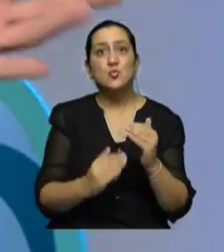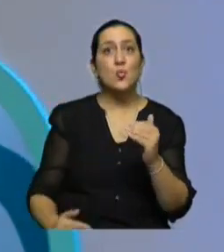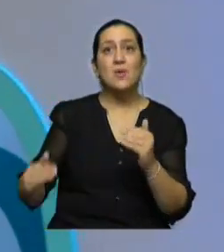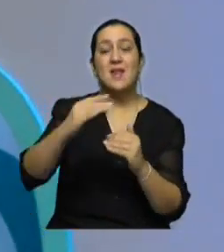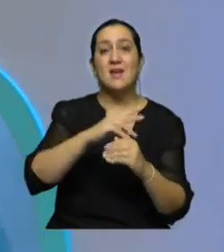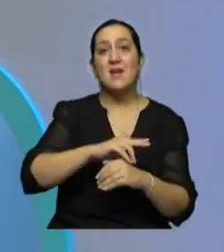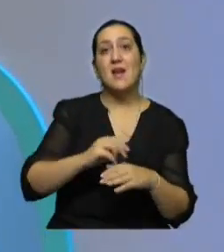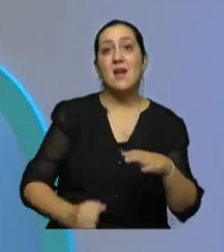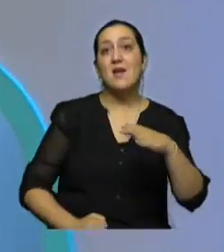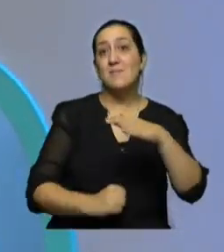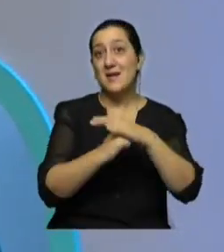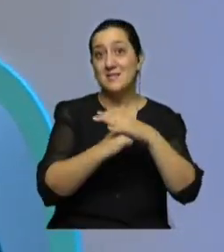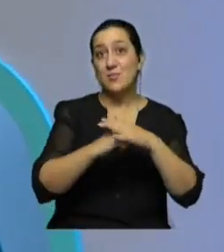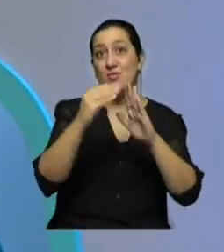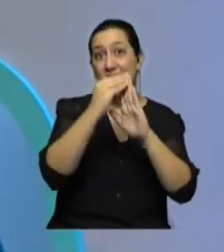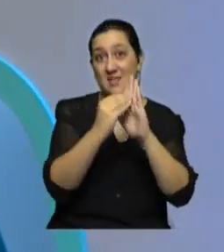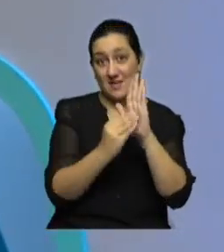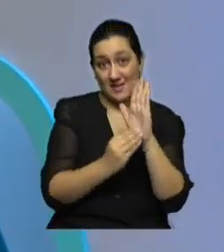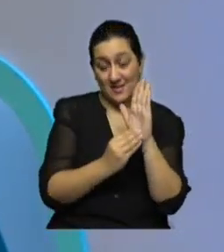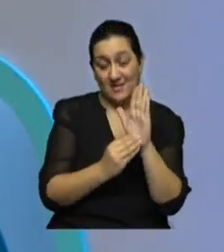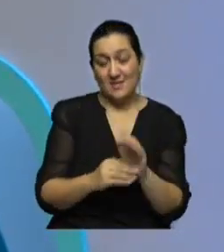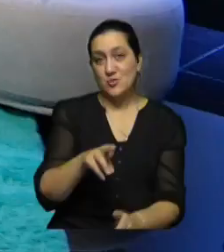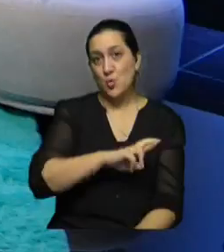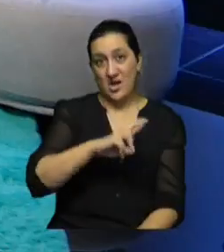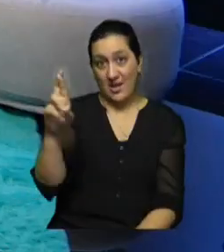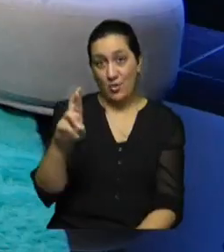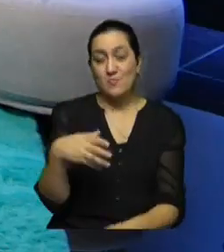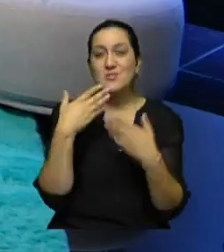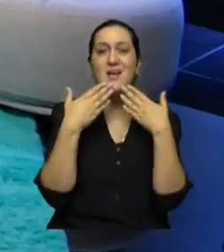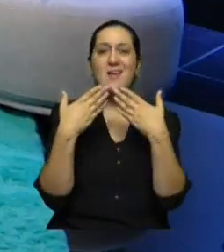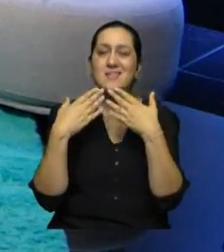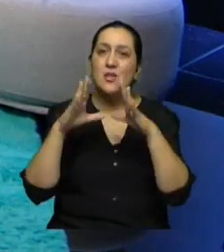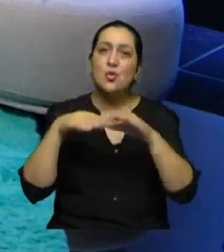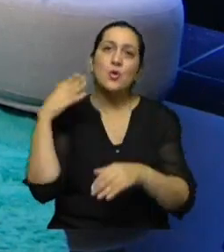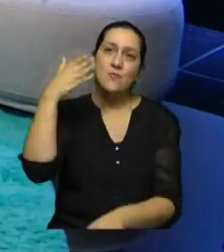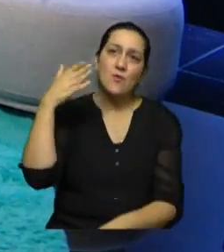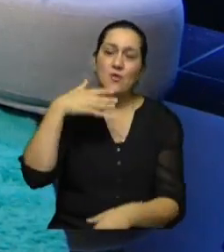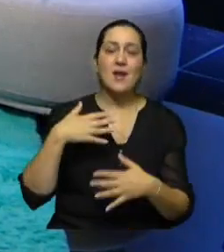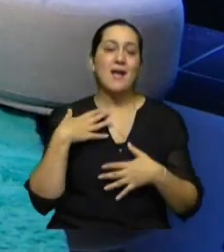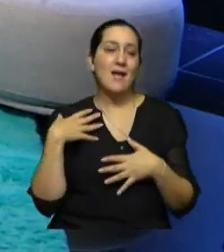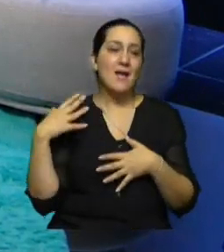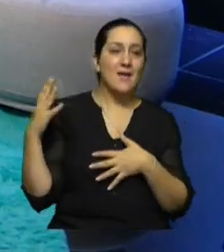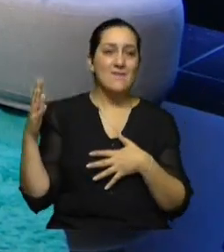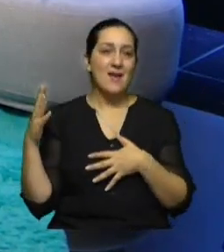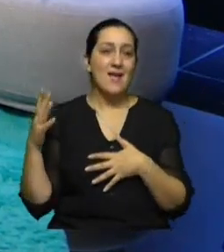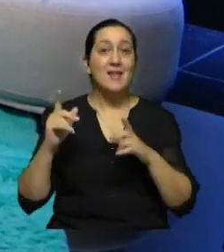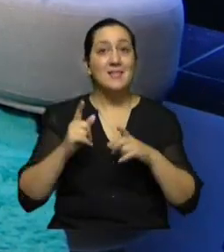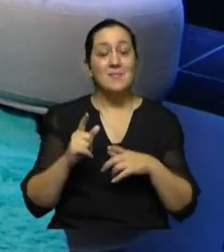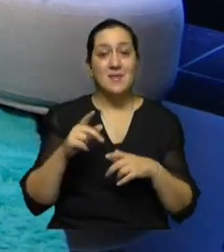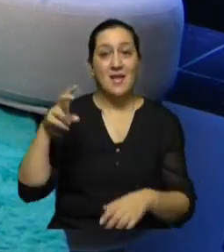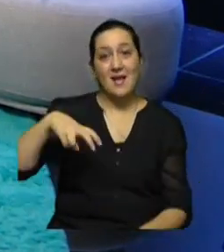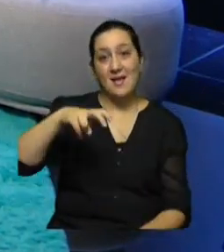a 4.500 inscriptos, fue algo impresionante. Agradecen a todas las personas que concurrieron, los que fueron a caminar, a bailar, porque yo bailé nada